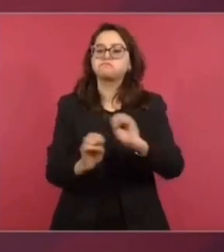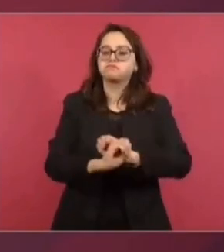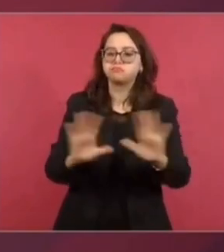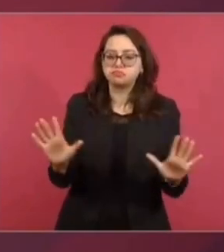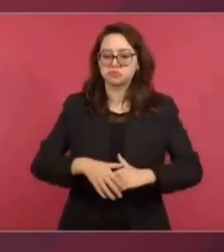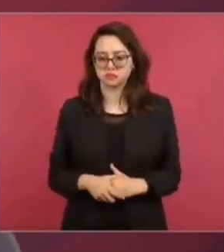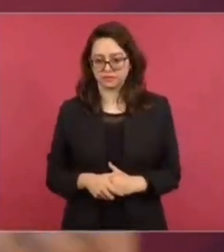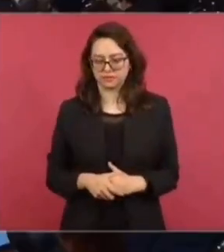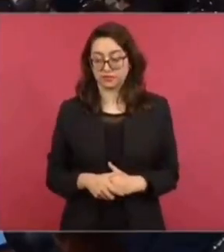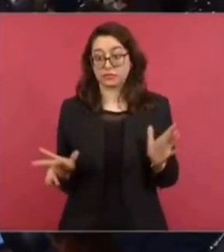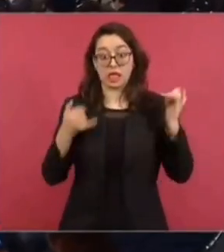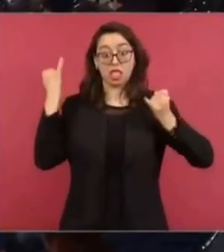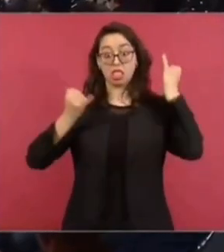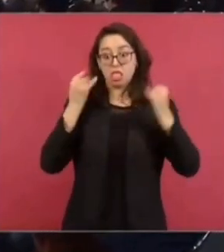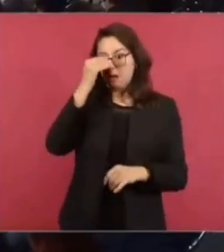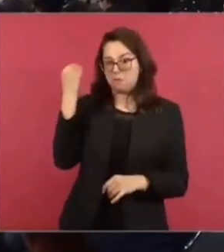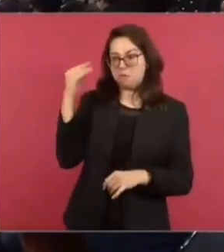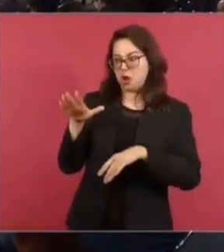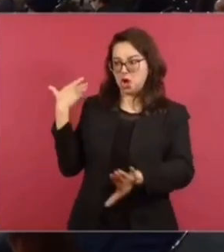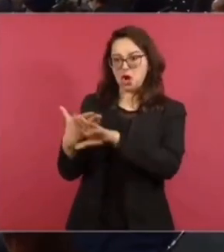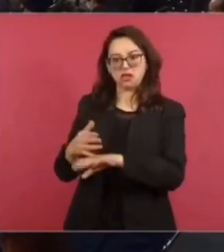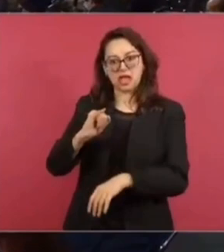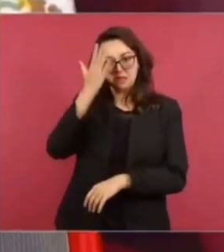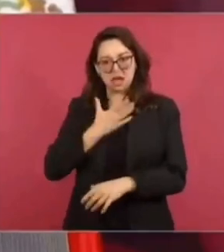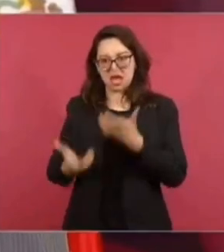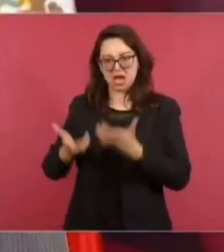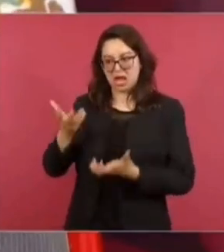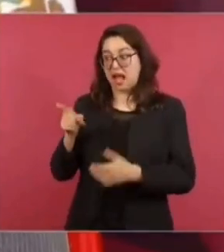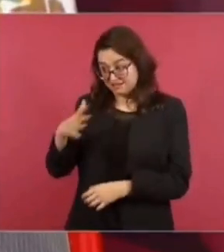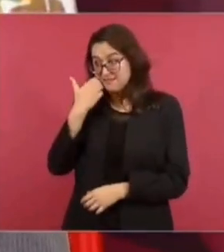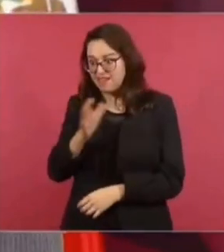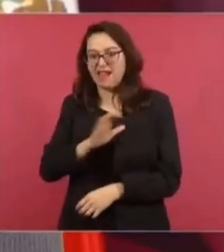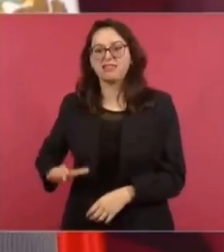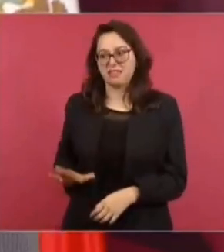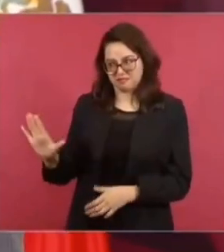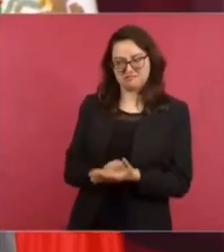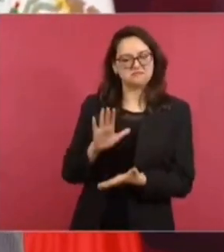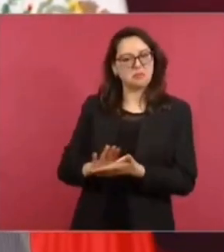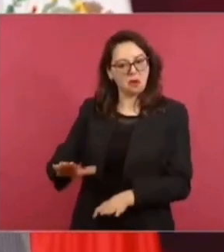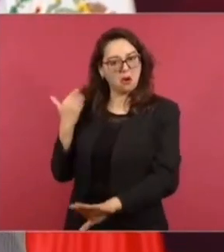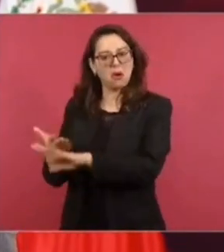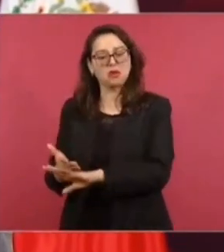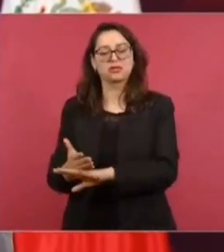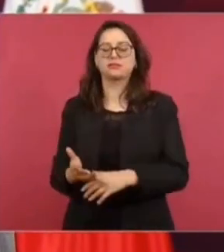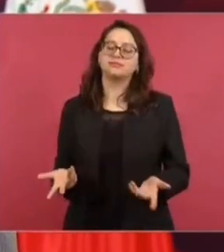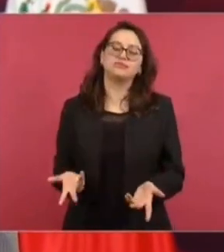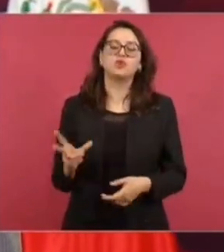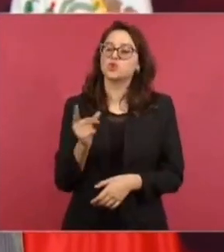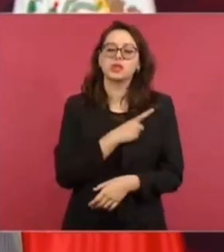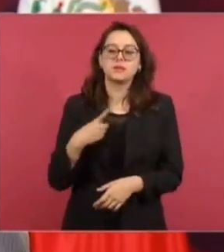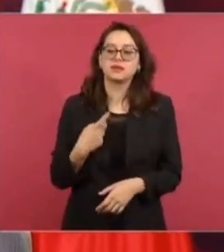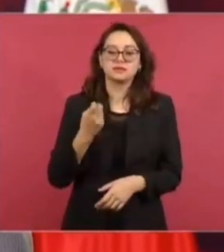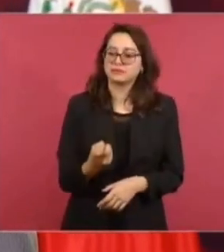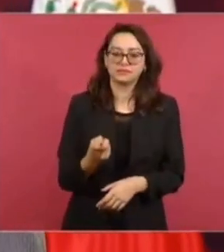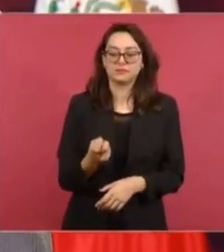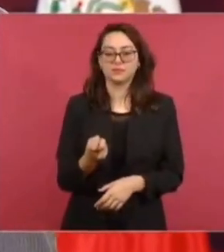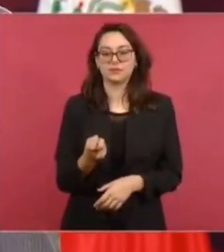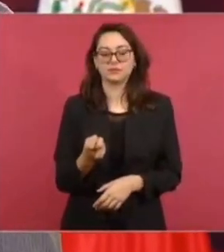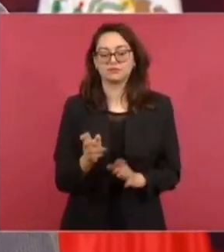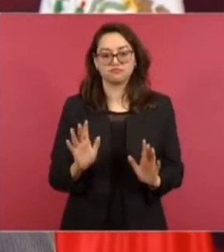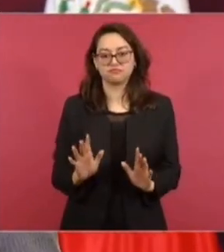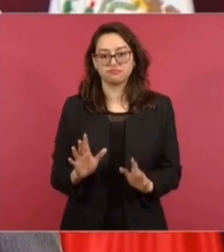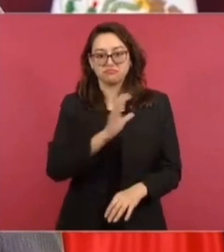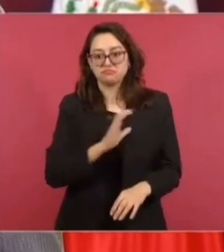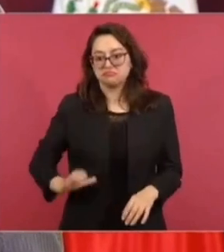No utilizar estas cosas para perjudicar a posibles adversarios o competidores o otros